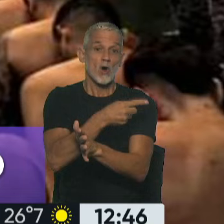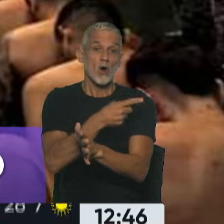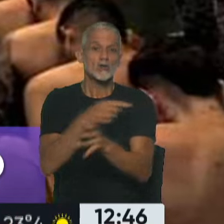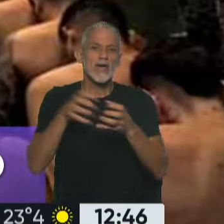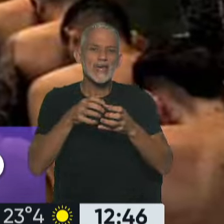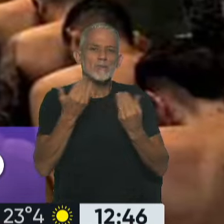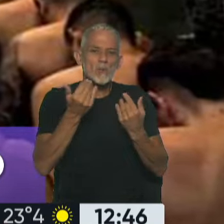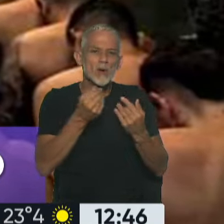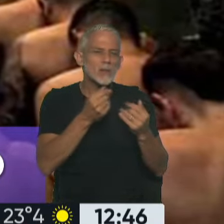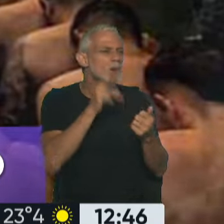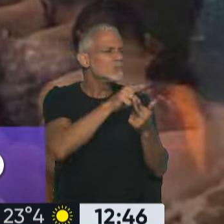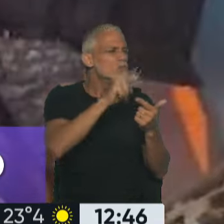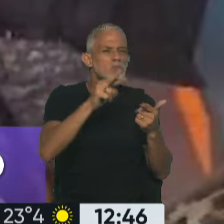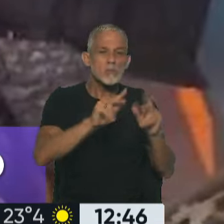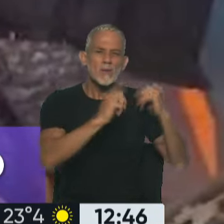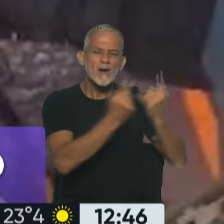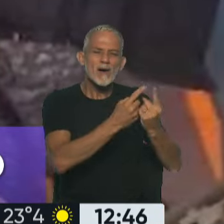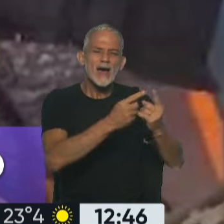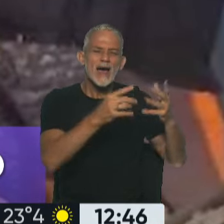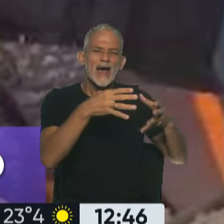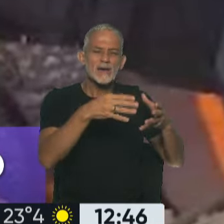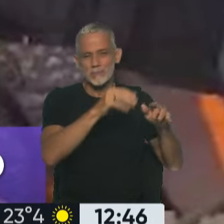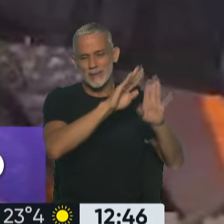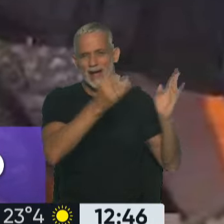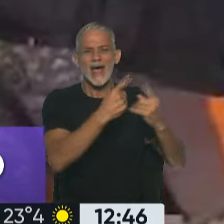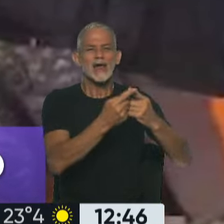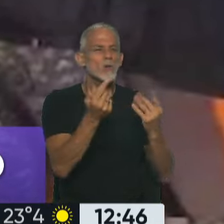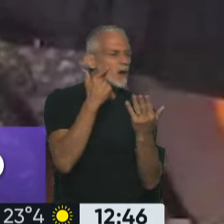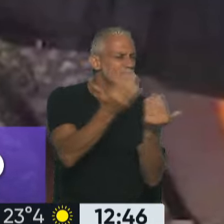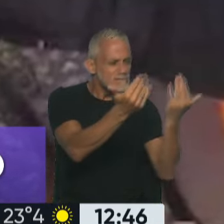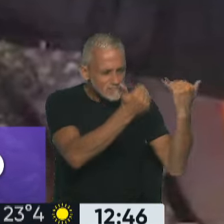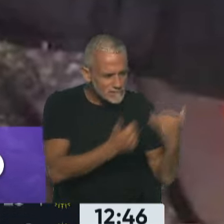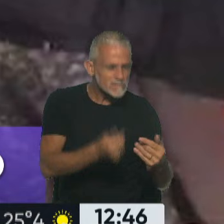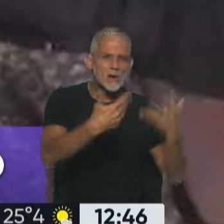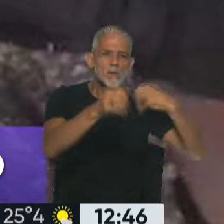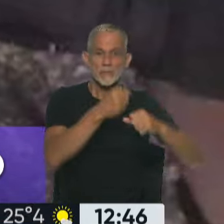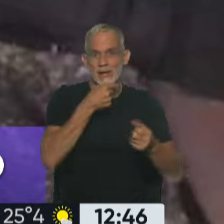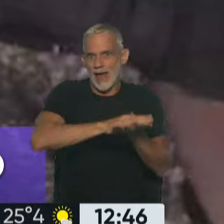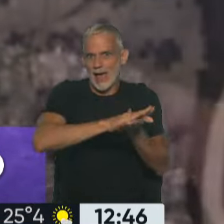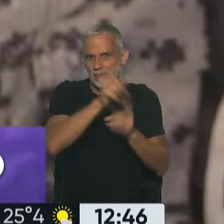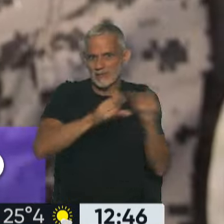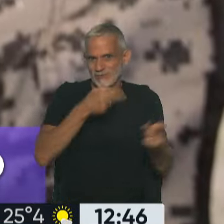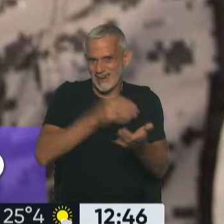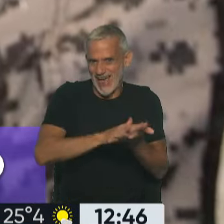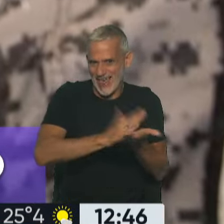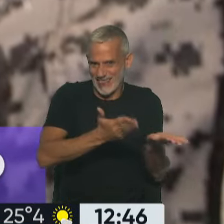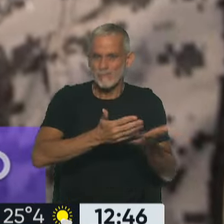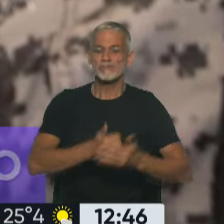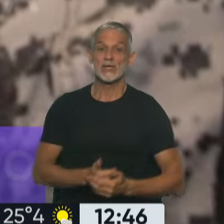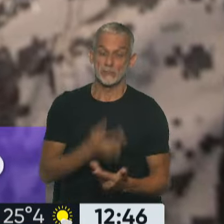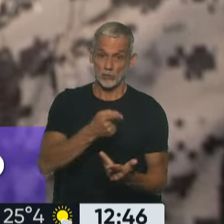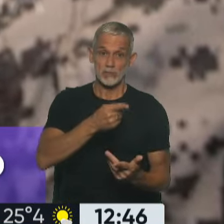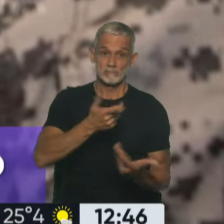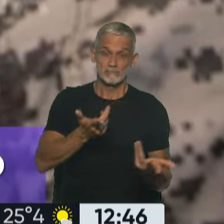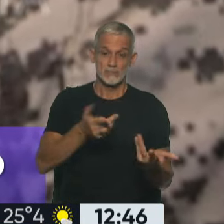equipos puedan tener una operatividad fluida que les permita requisar la celda, por supuesto, vacía. Entonces, necesitamos